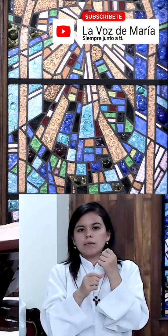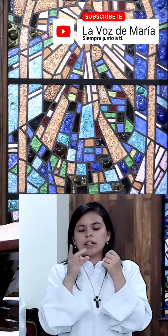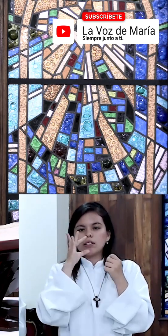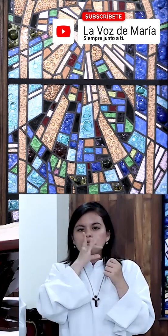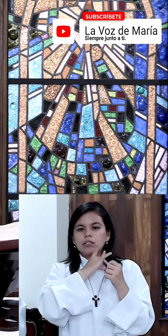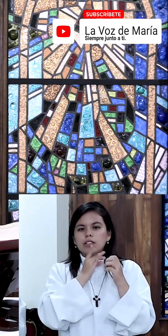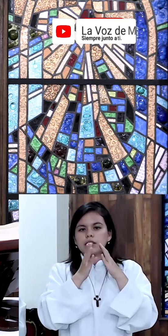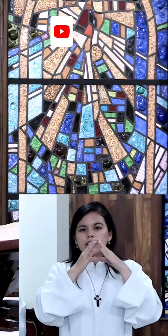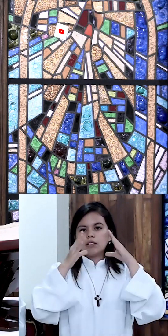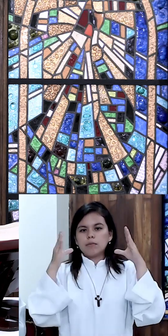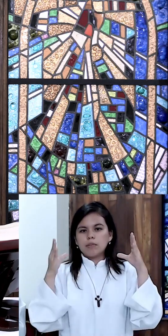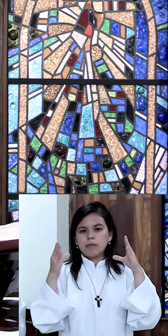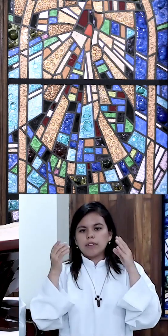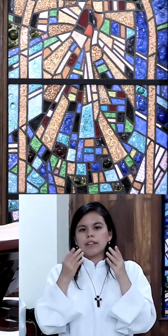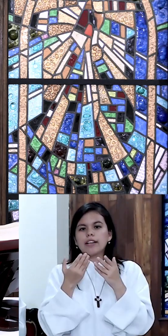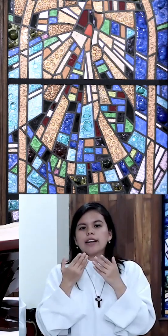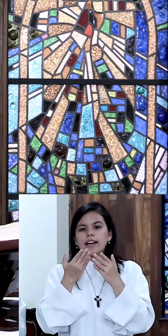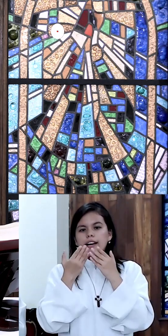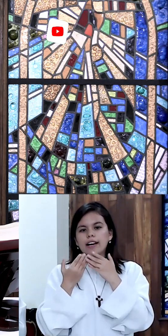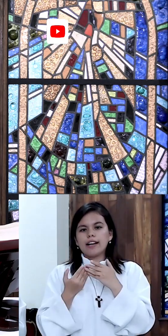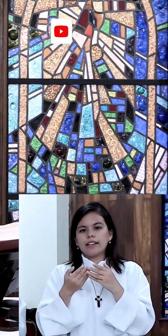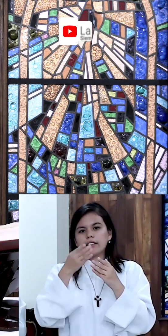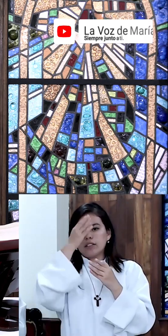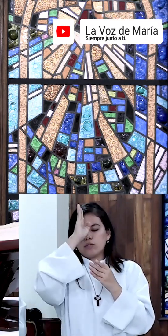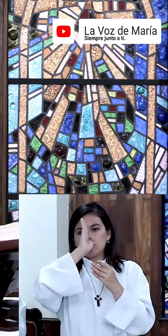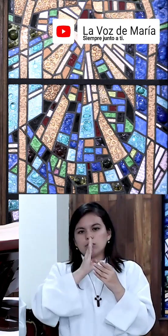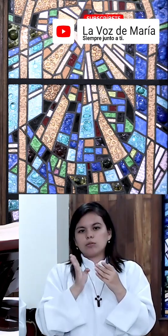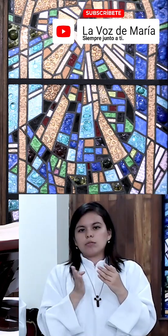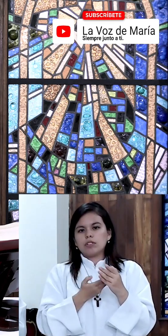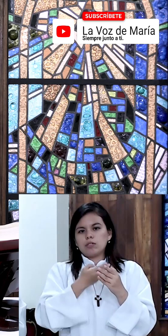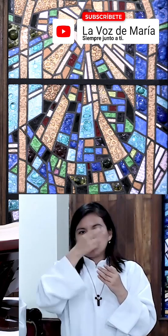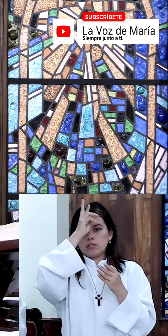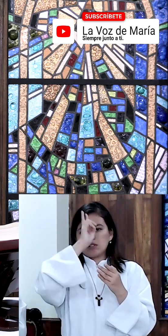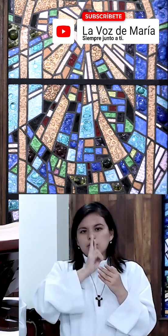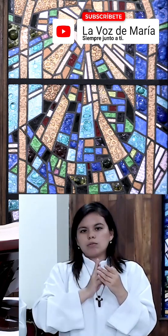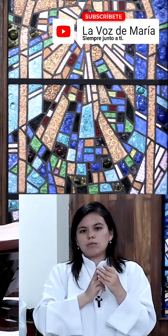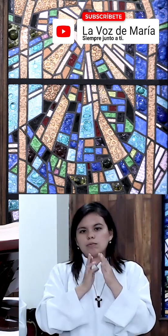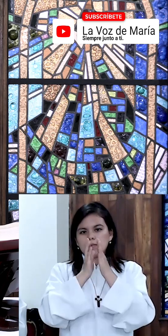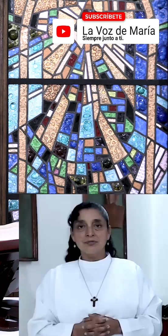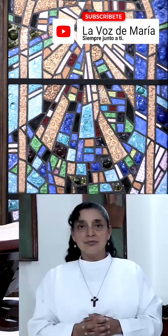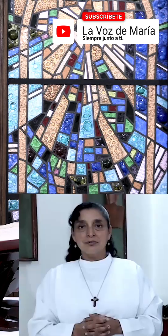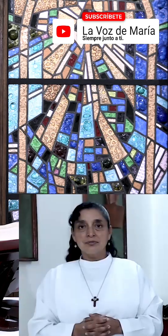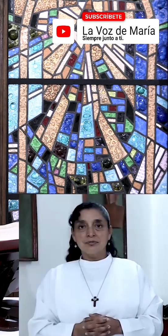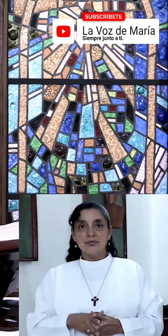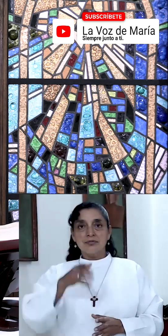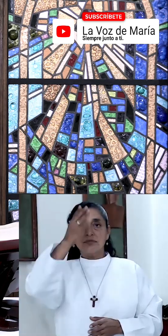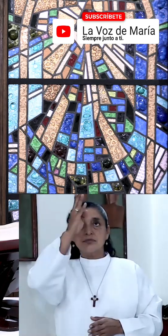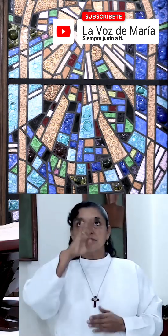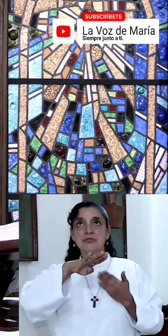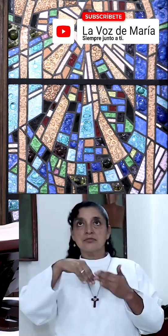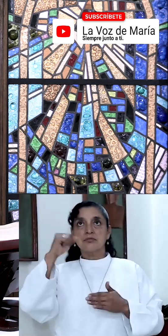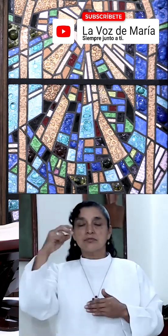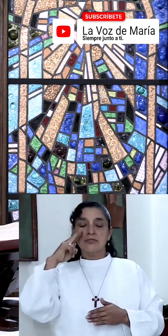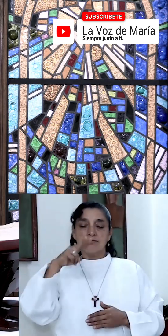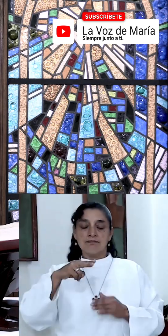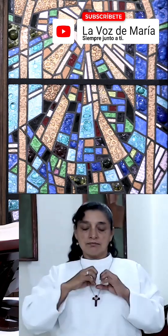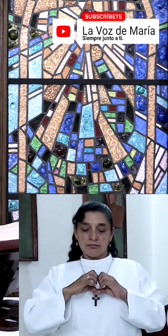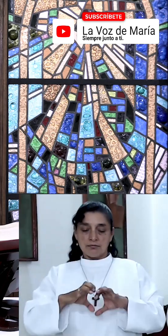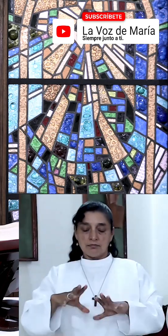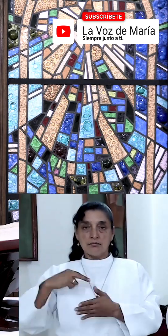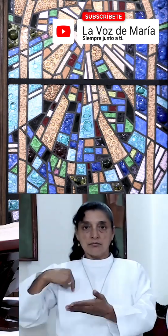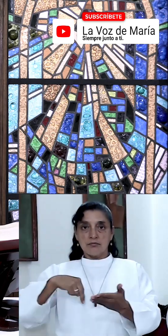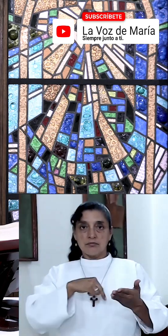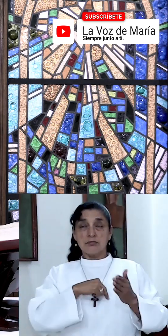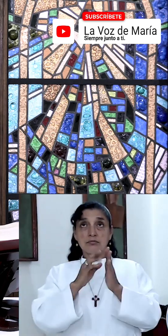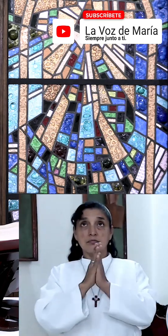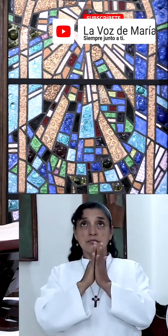ustedes, hermanos, que intercedan por mí ante Dios nuestro Señor. Dios Todopoderoso tenga